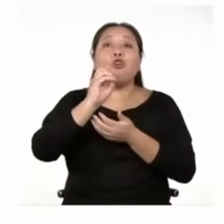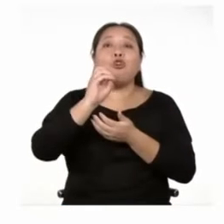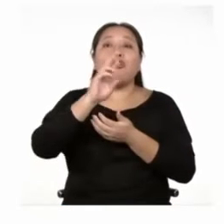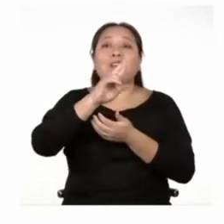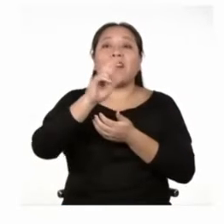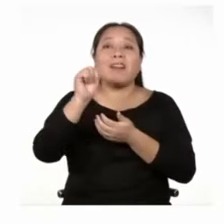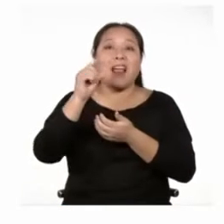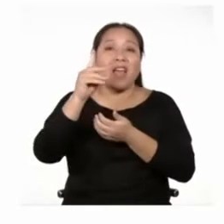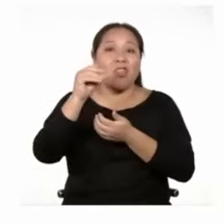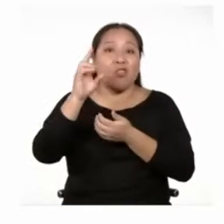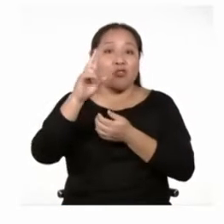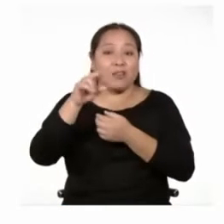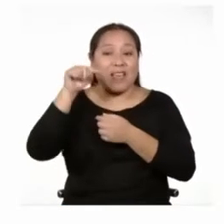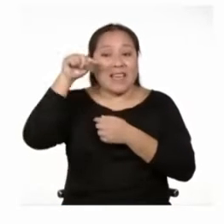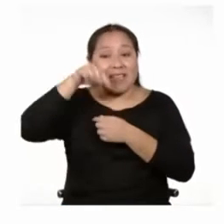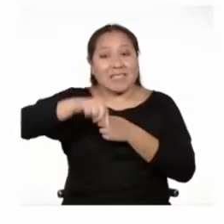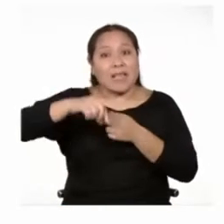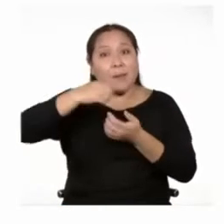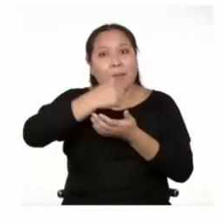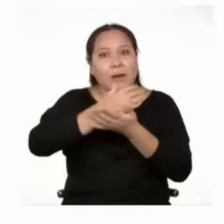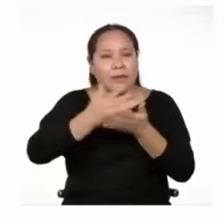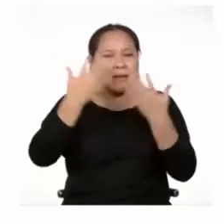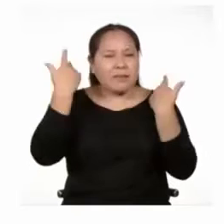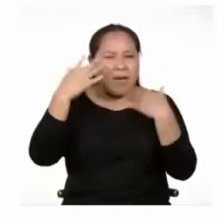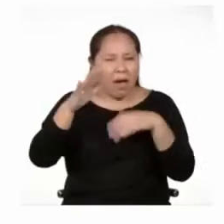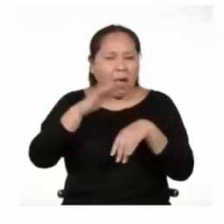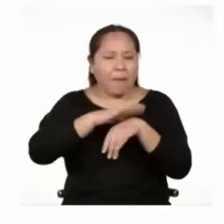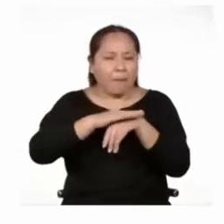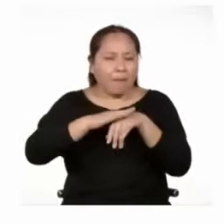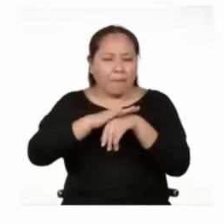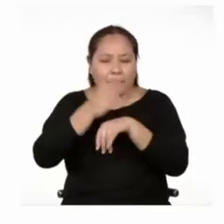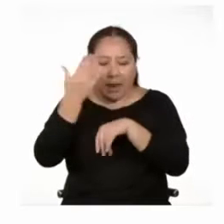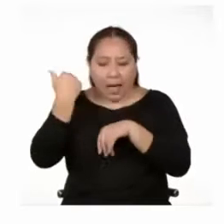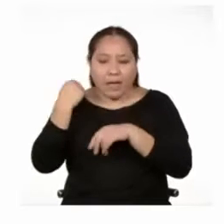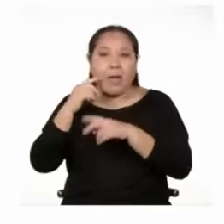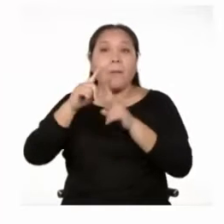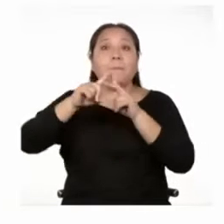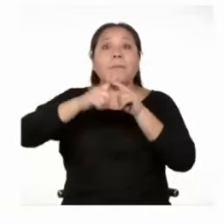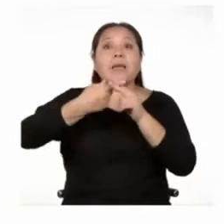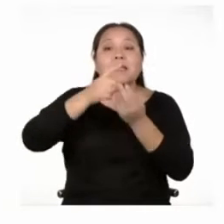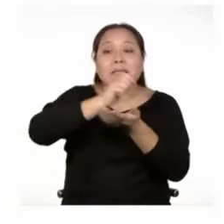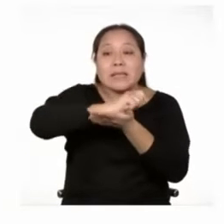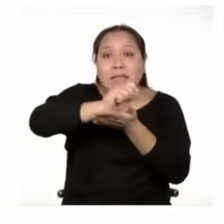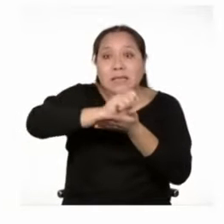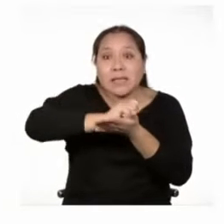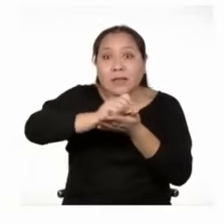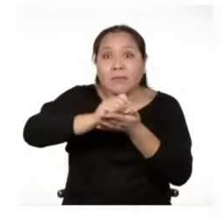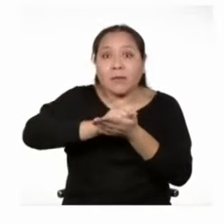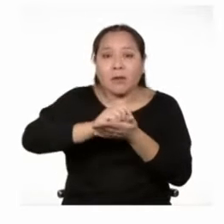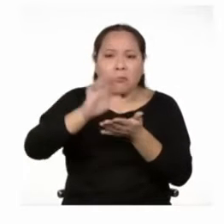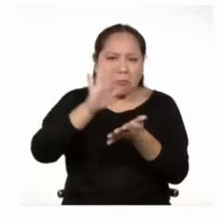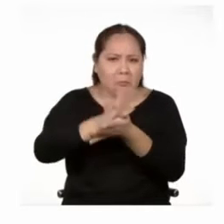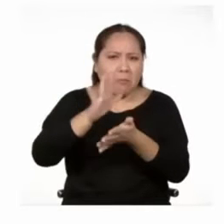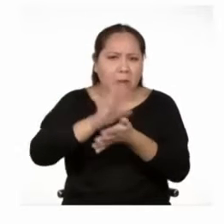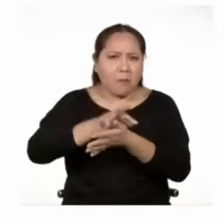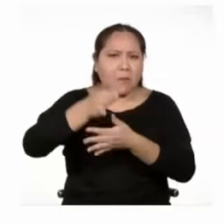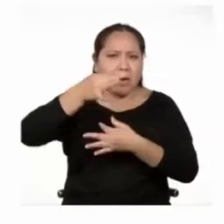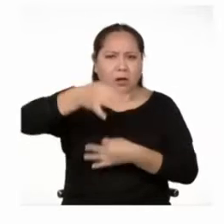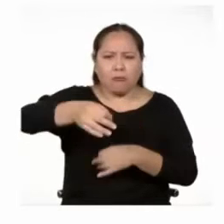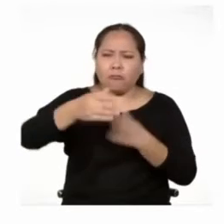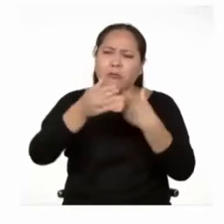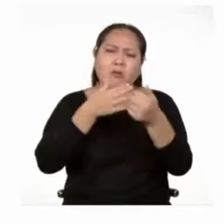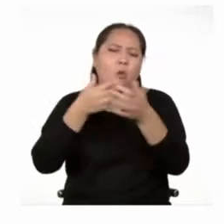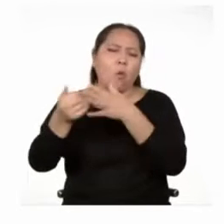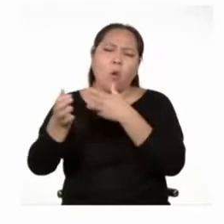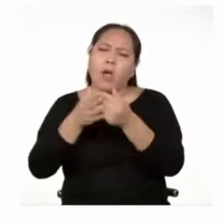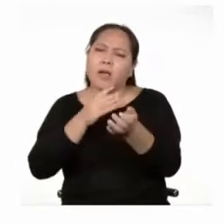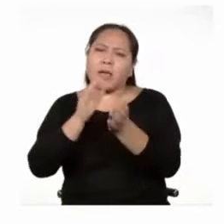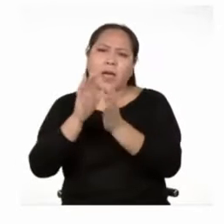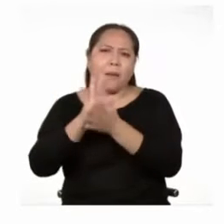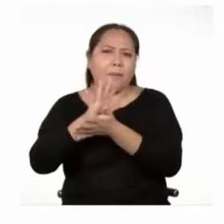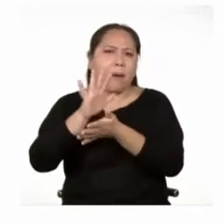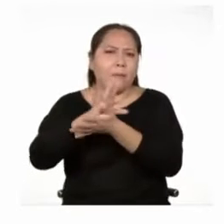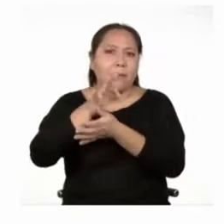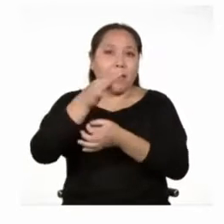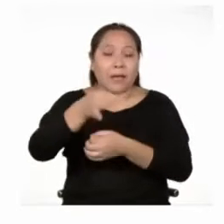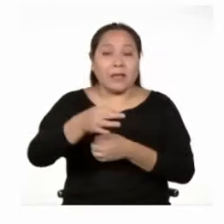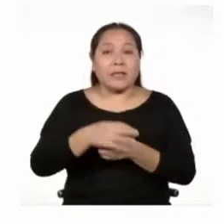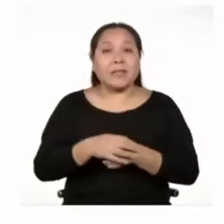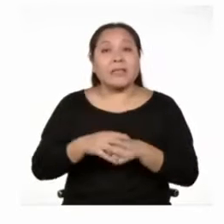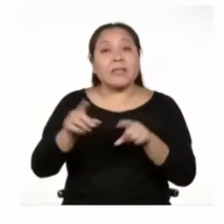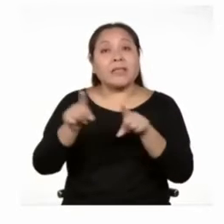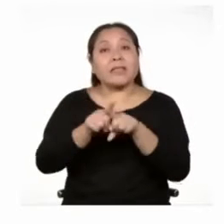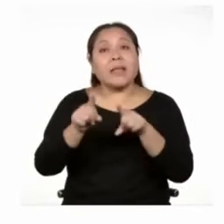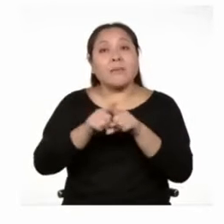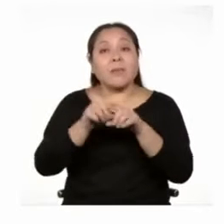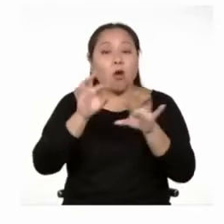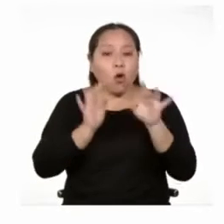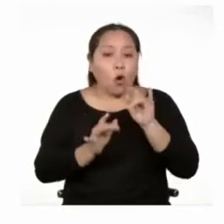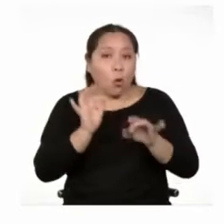esta fase, teniendo ya un plan, puedes escribirlo. Puedes hacerlo en papel bond o cualquier otro tipo de papel. También puedes hacerlo